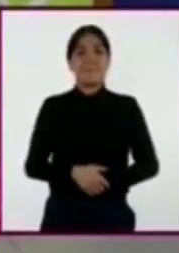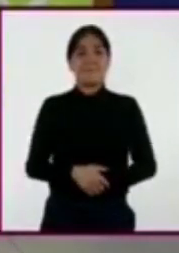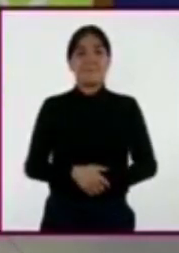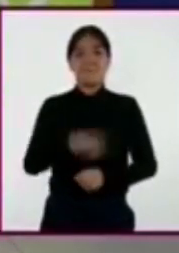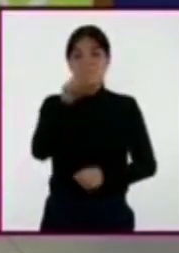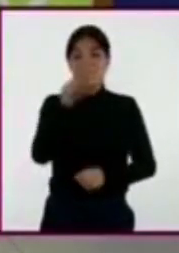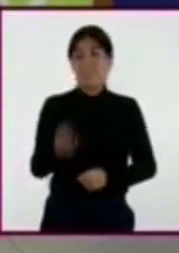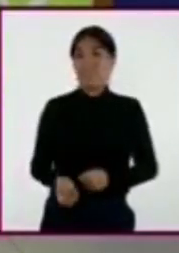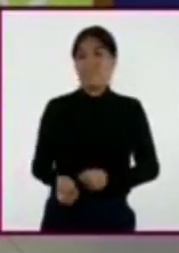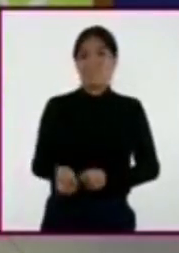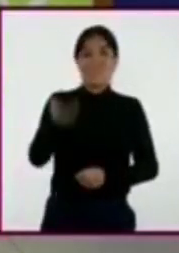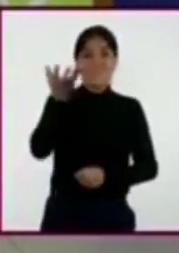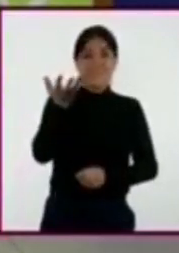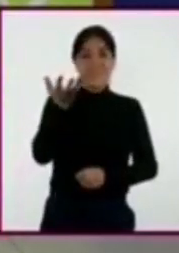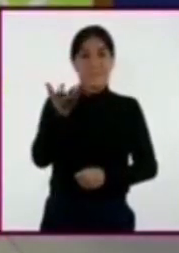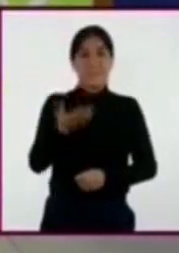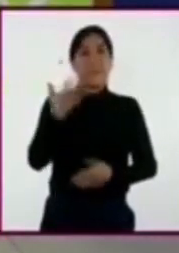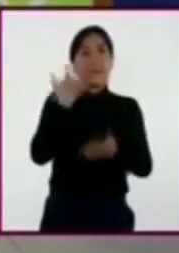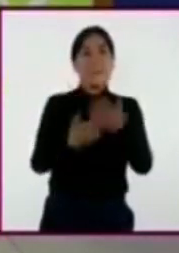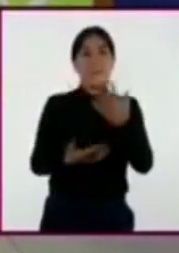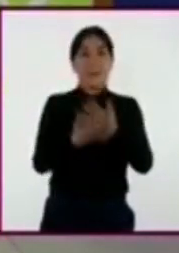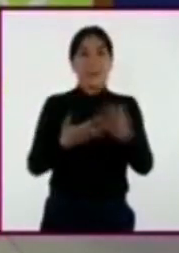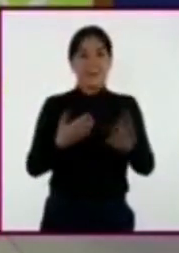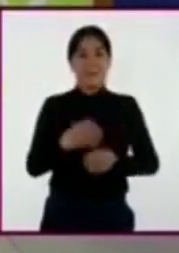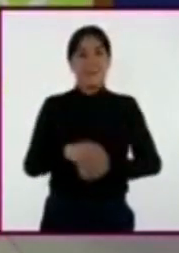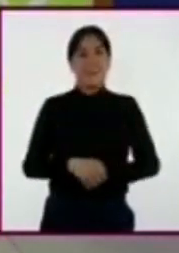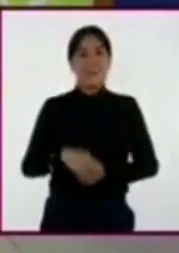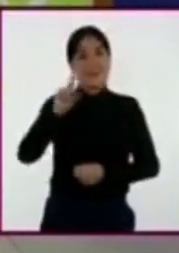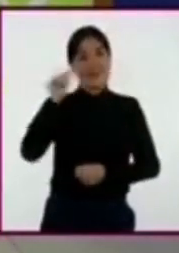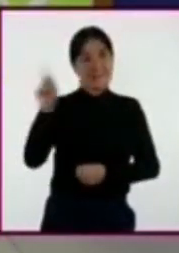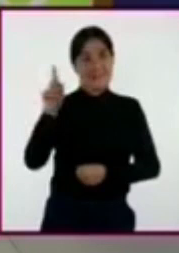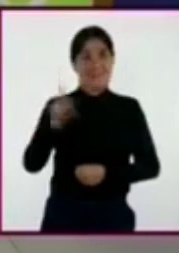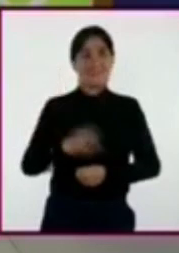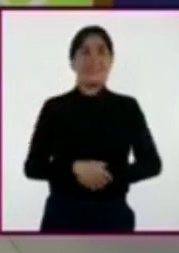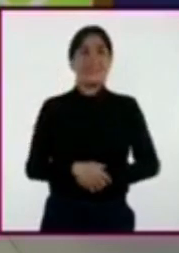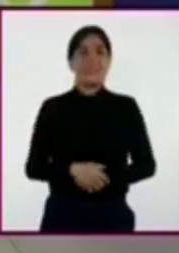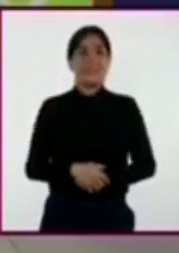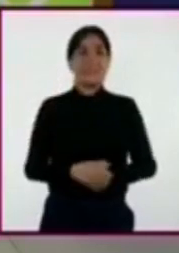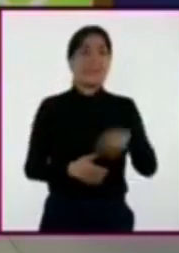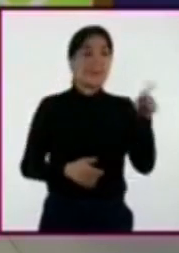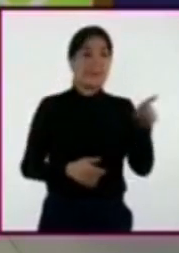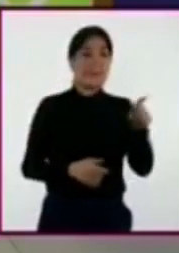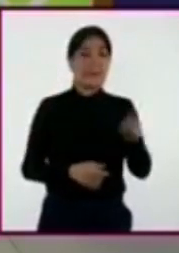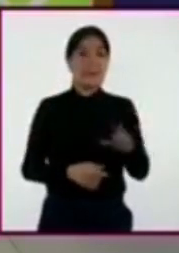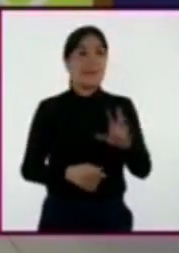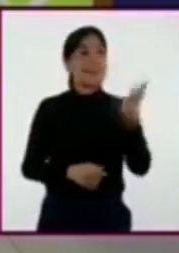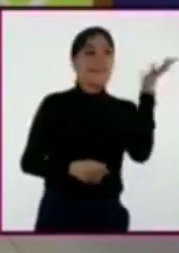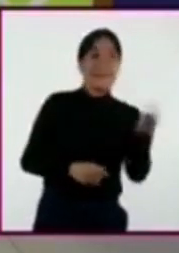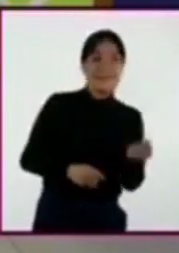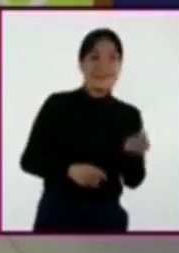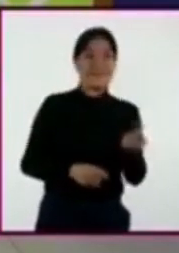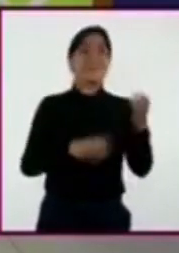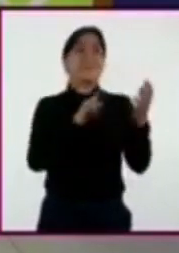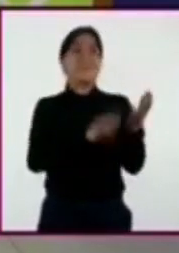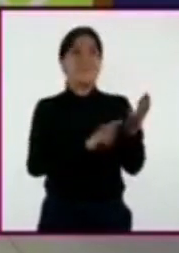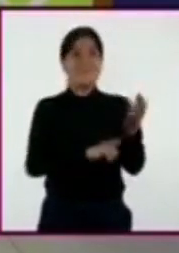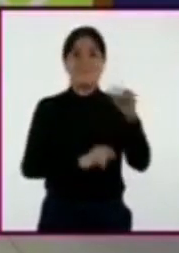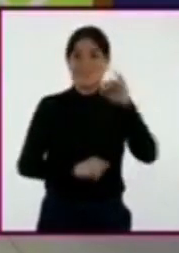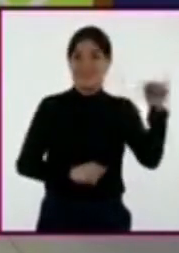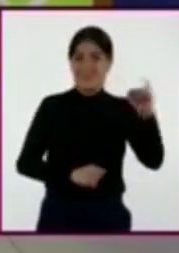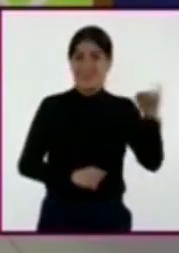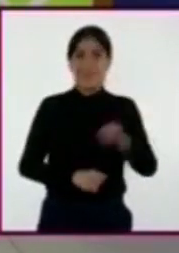vas a lanzar con mano derecha y él tiene que atrapar con mano izquierda.